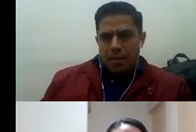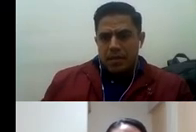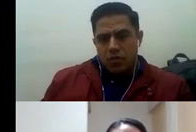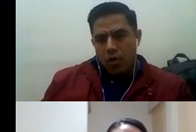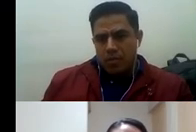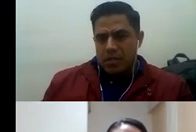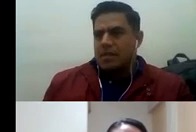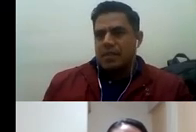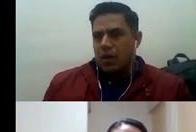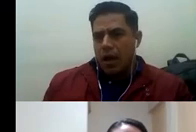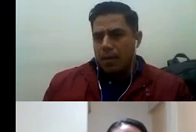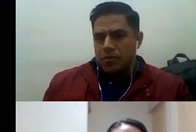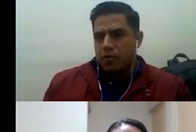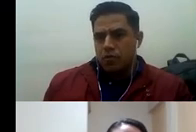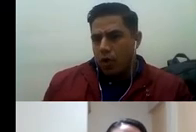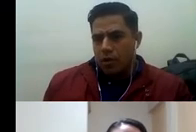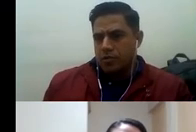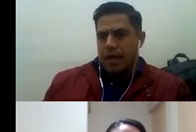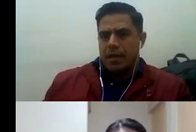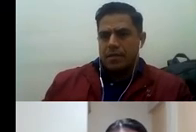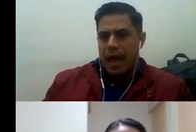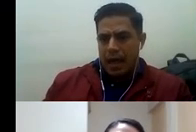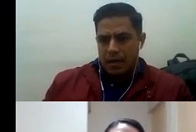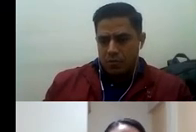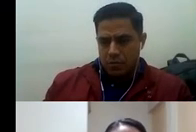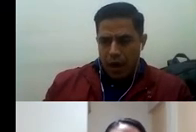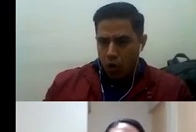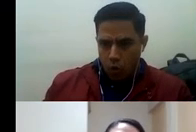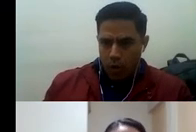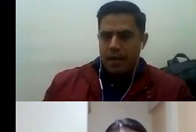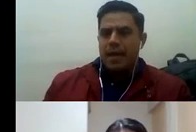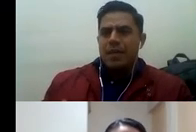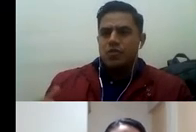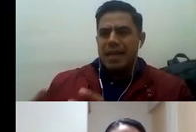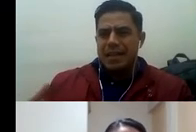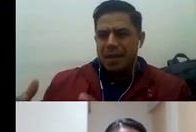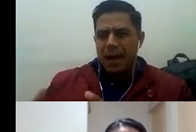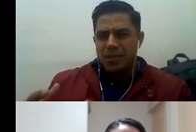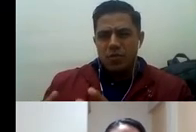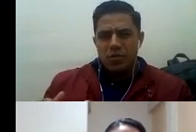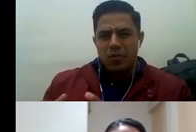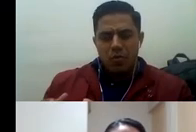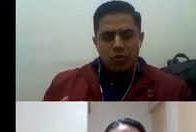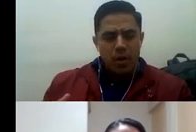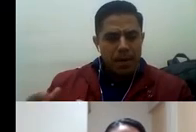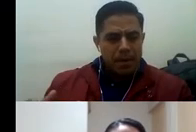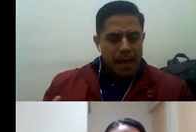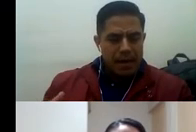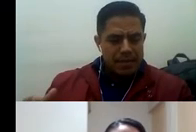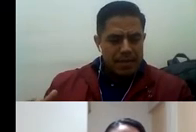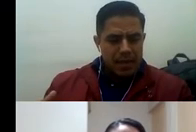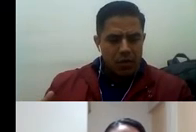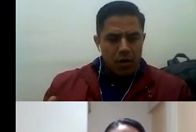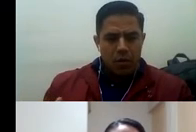nada más que son como 65 campos de fútbol. O sea, está una locura. Entonces, el tema de esto nos ayudó mucho a permear